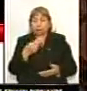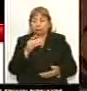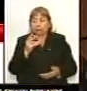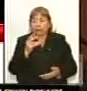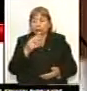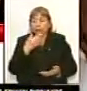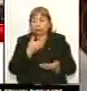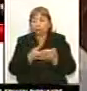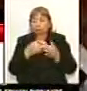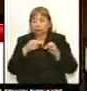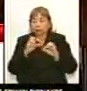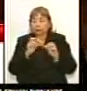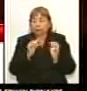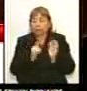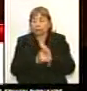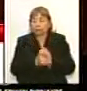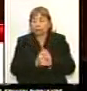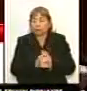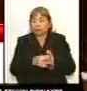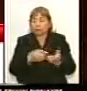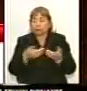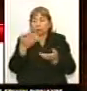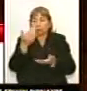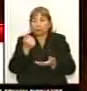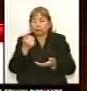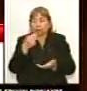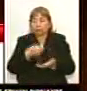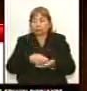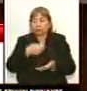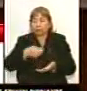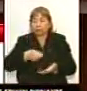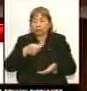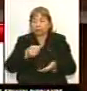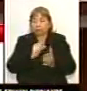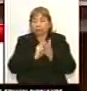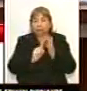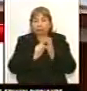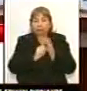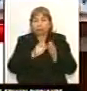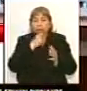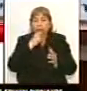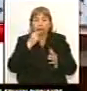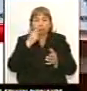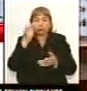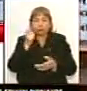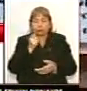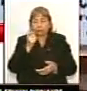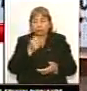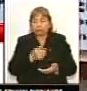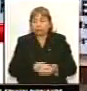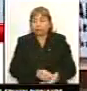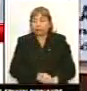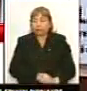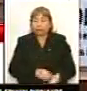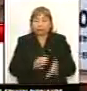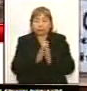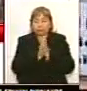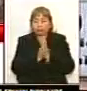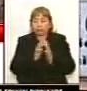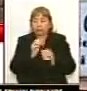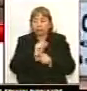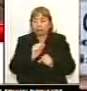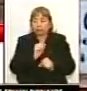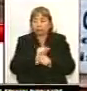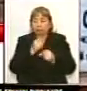3036-2017, ley que permite la devolución de aportes del sistema privado de fondos de pensiones. Se solicita al